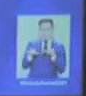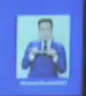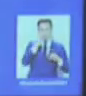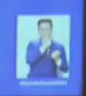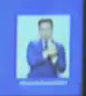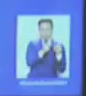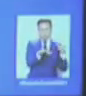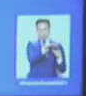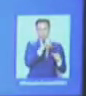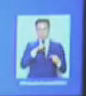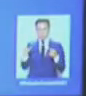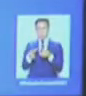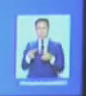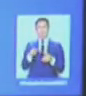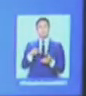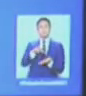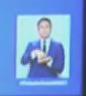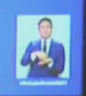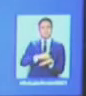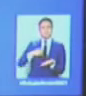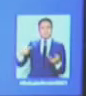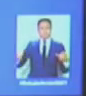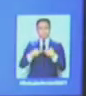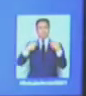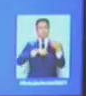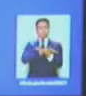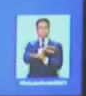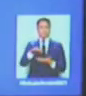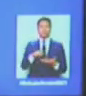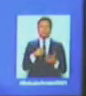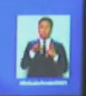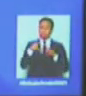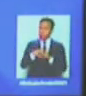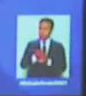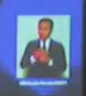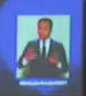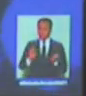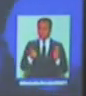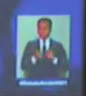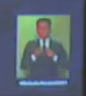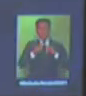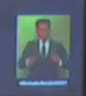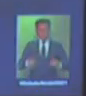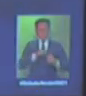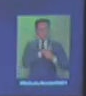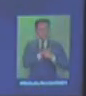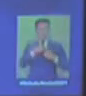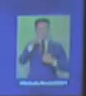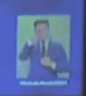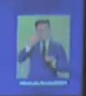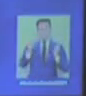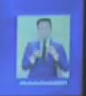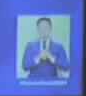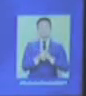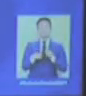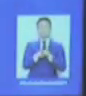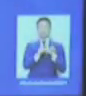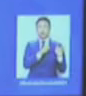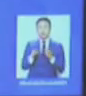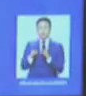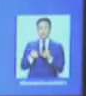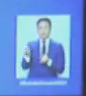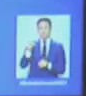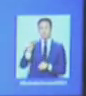que se le imputa el primer mandatario de nuestra nación. El Senado, por 29 votos, puede